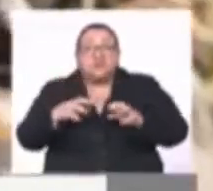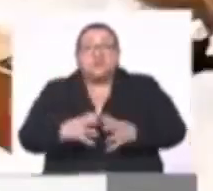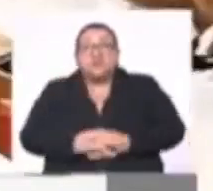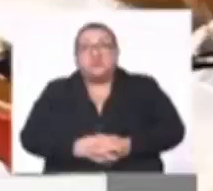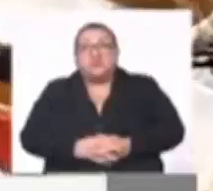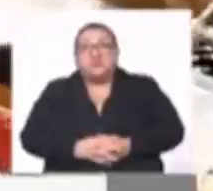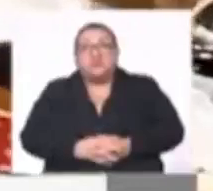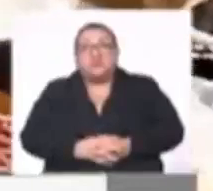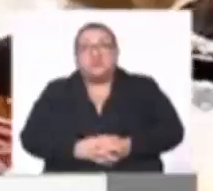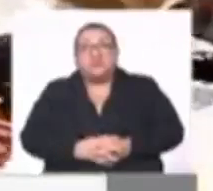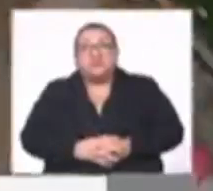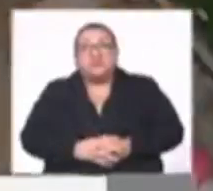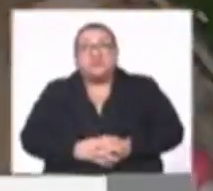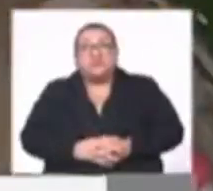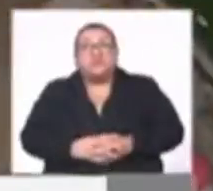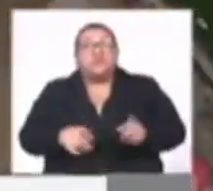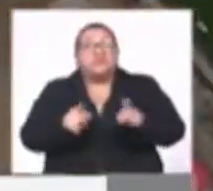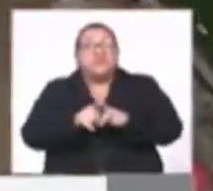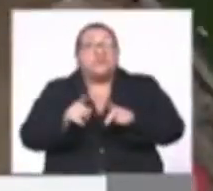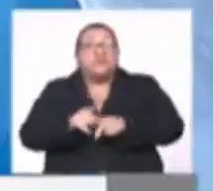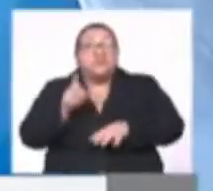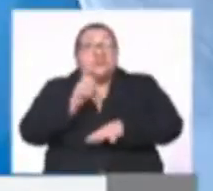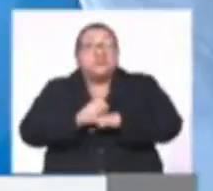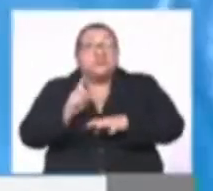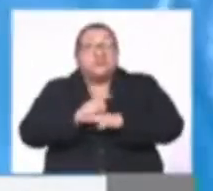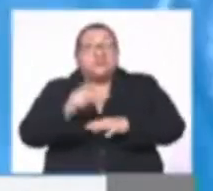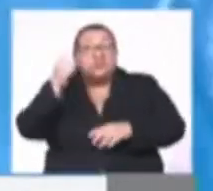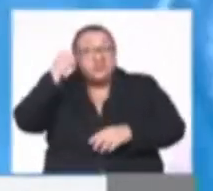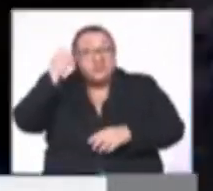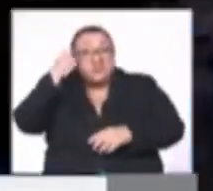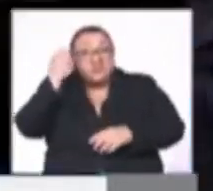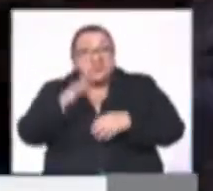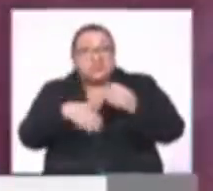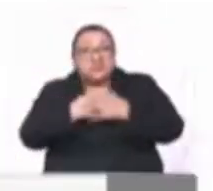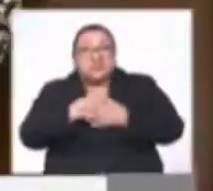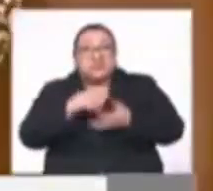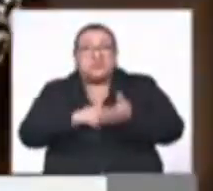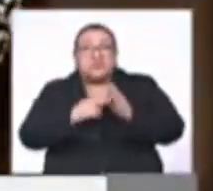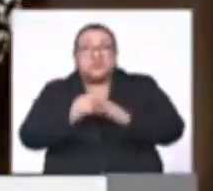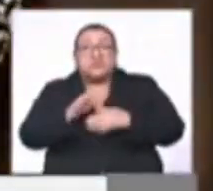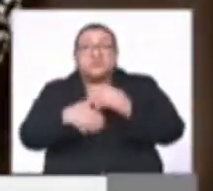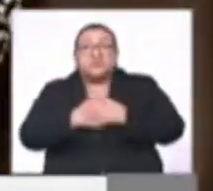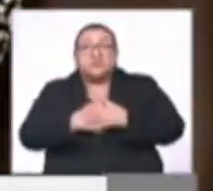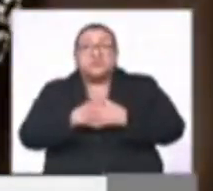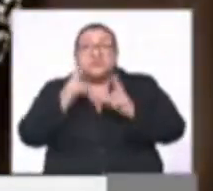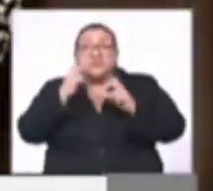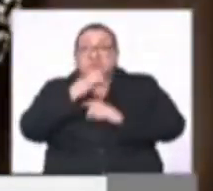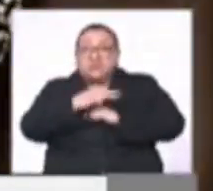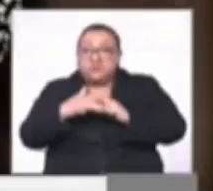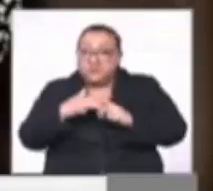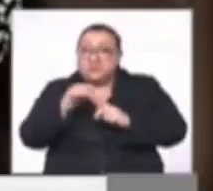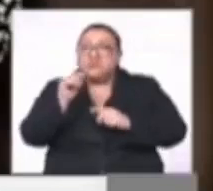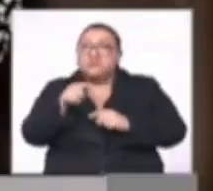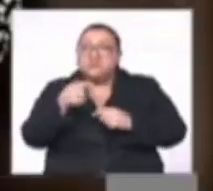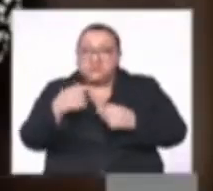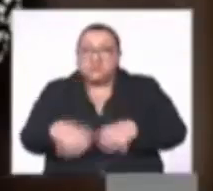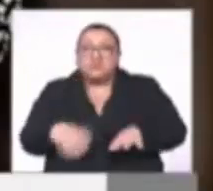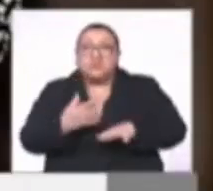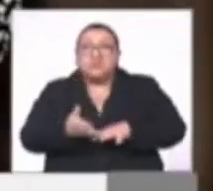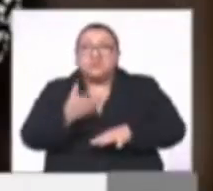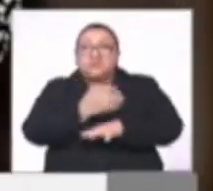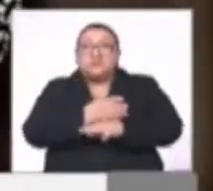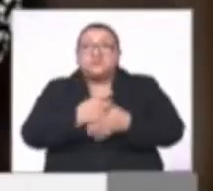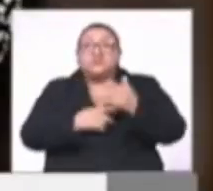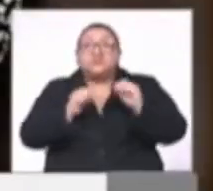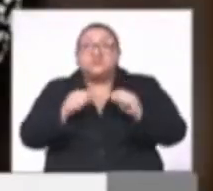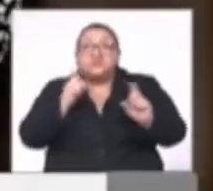privado. También se desarrollan criterios no concurrentes para la adopción de las declaratorias de emergencia ambiental. Estos son que